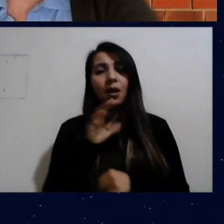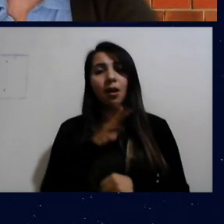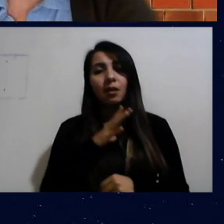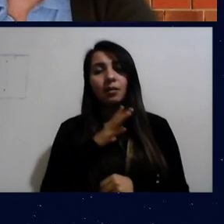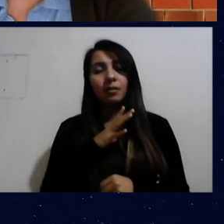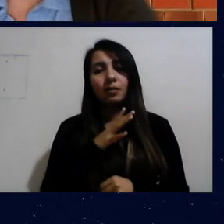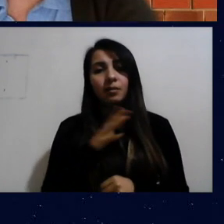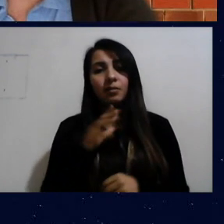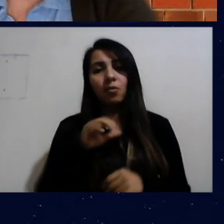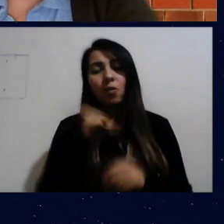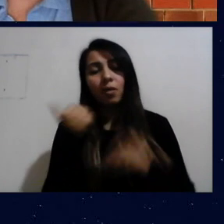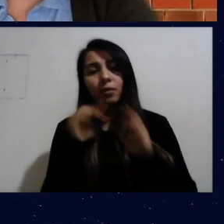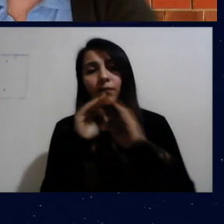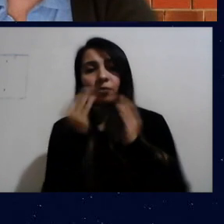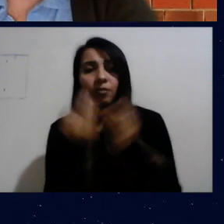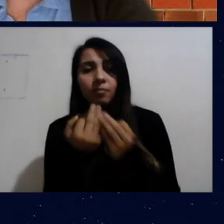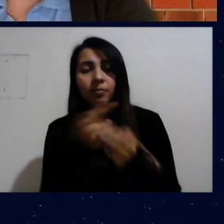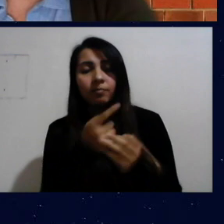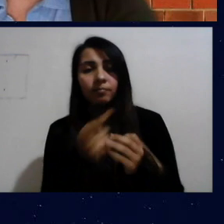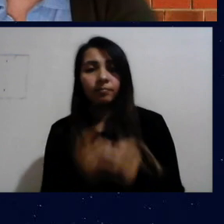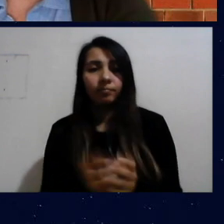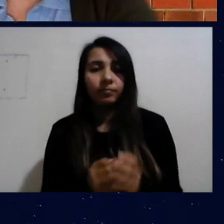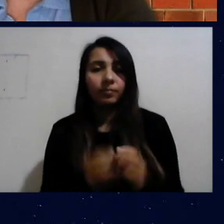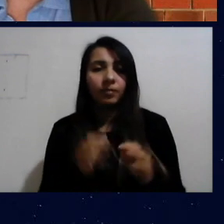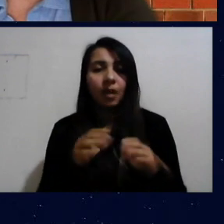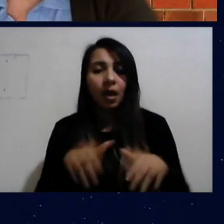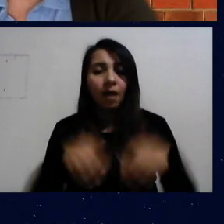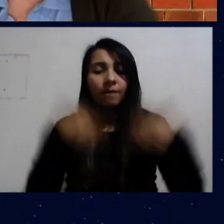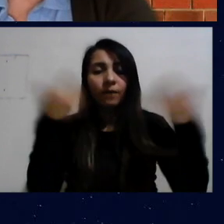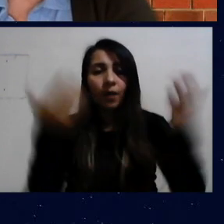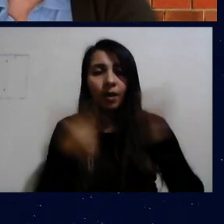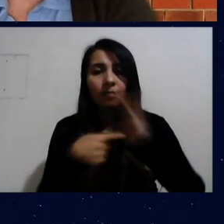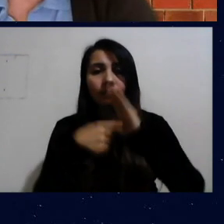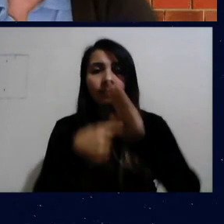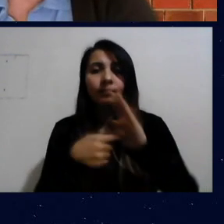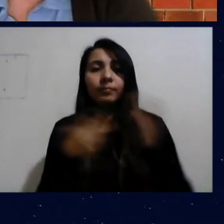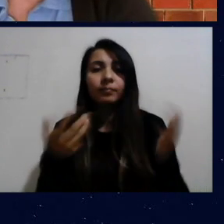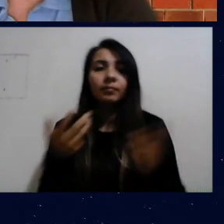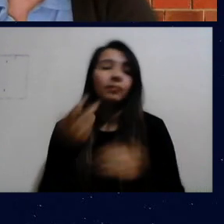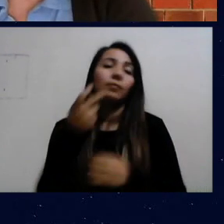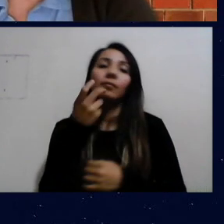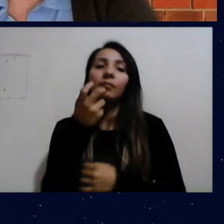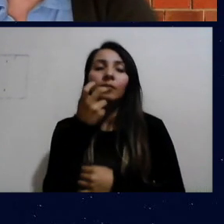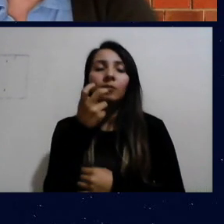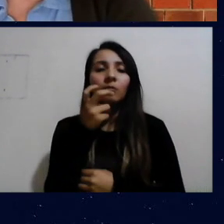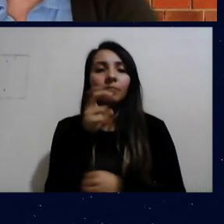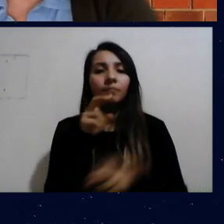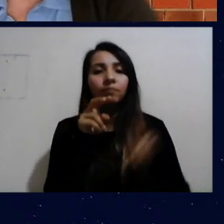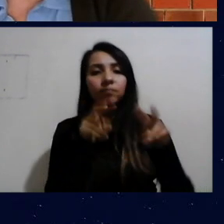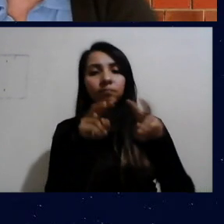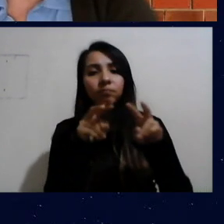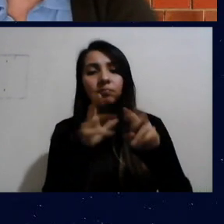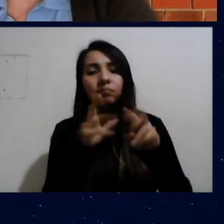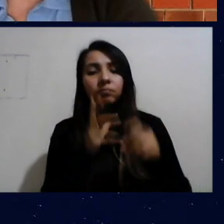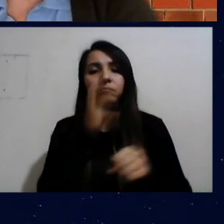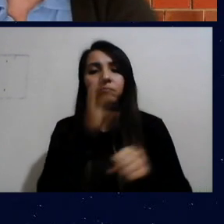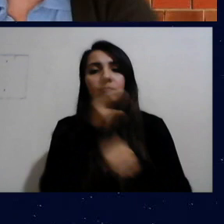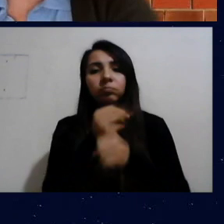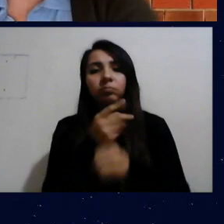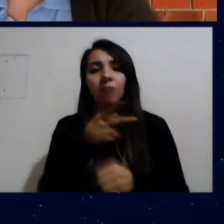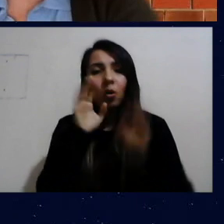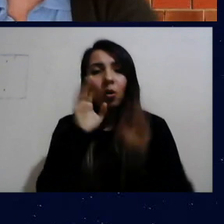Entonces, son observaciones que son complementarias, pero no es exactamente la misma zona. Ok. En